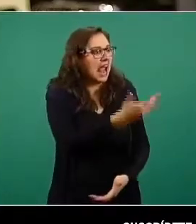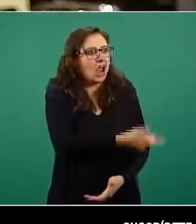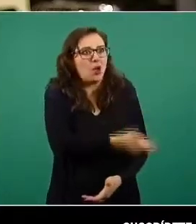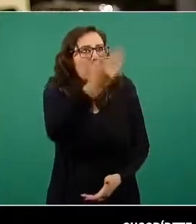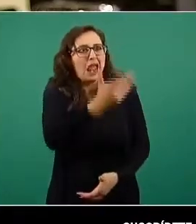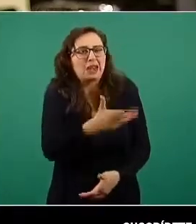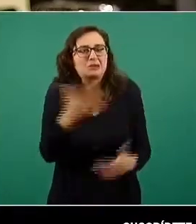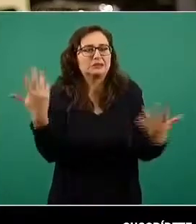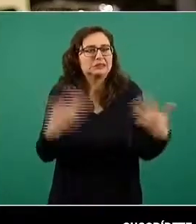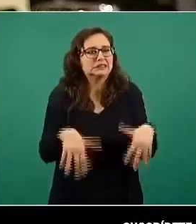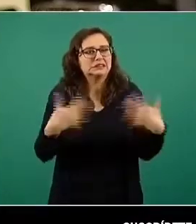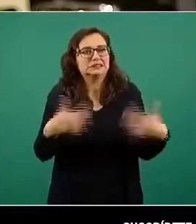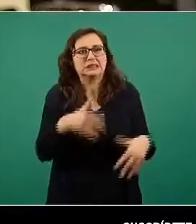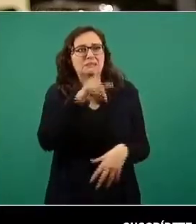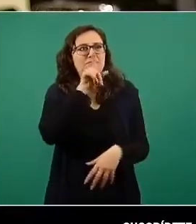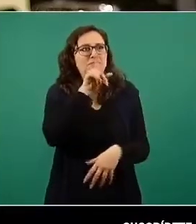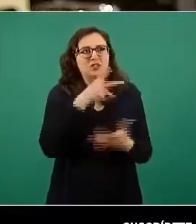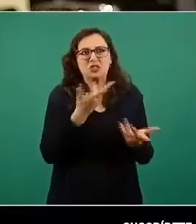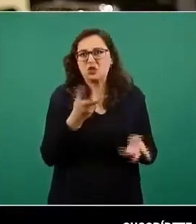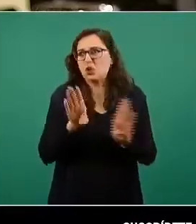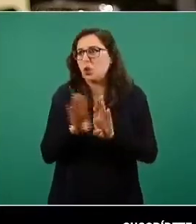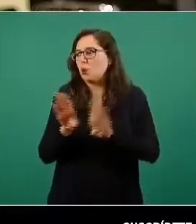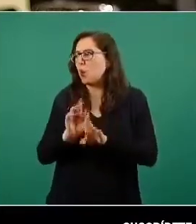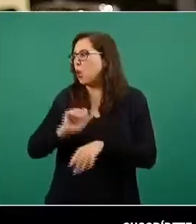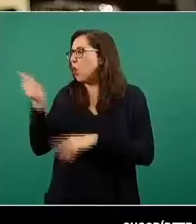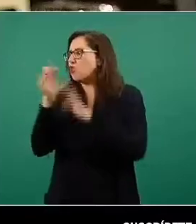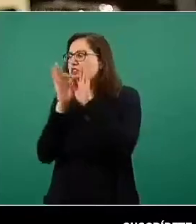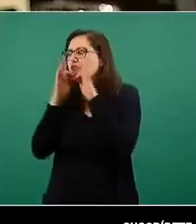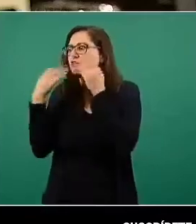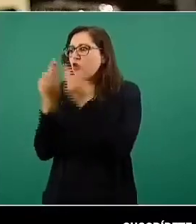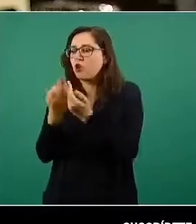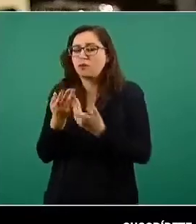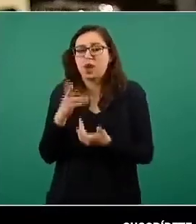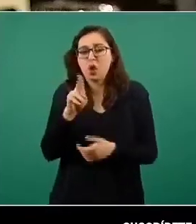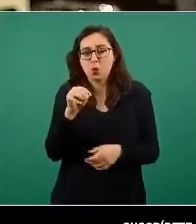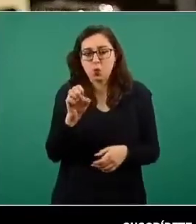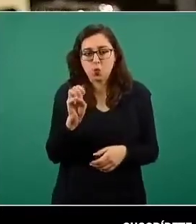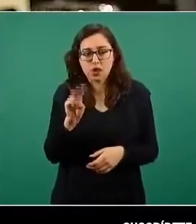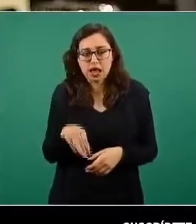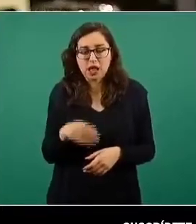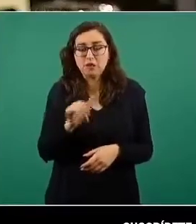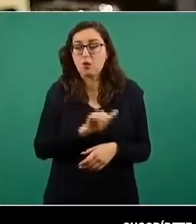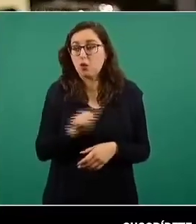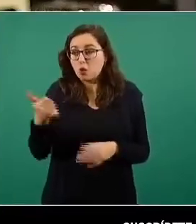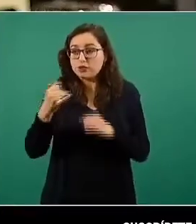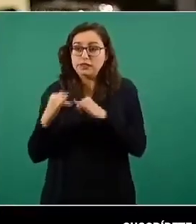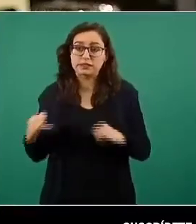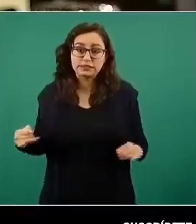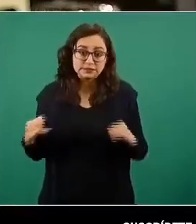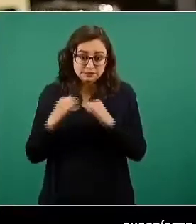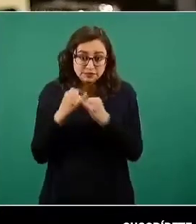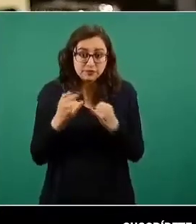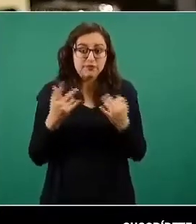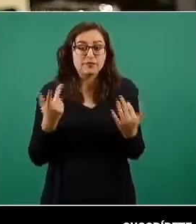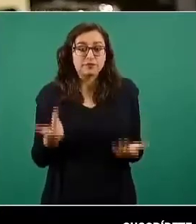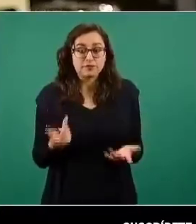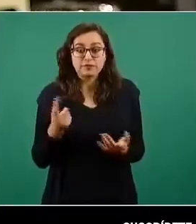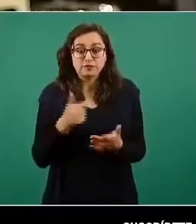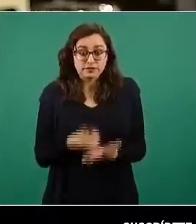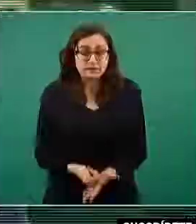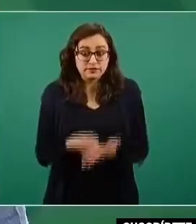en los tanques de oxígeno, y si han platicado con la UNAM o alguna otra, pues no sé, dependencia o autoridad